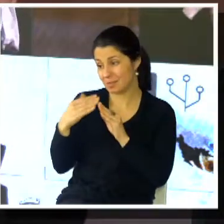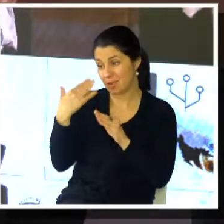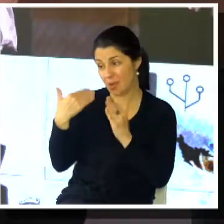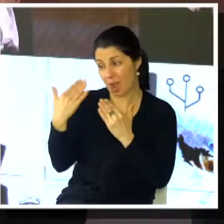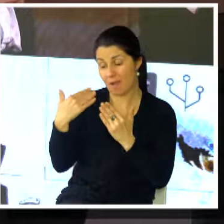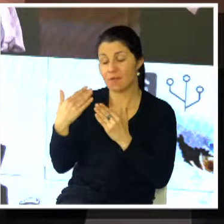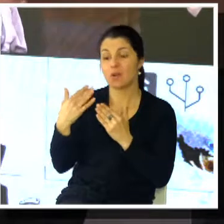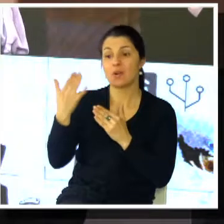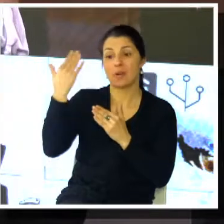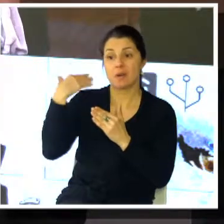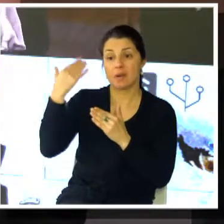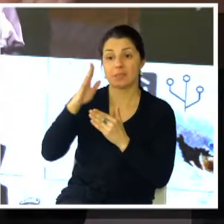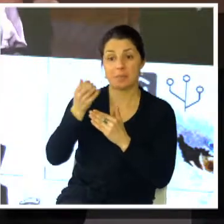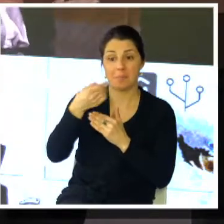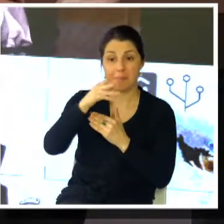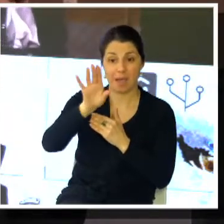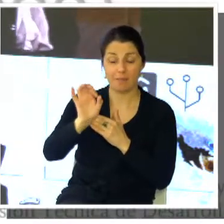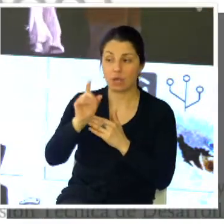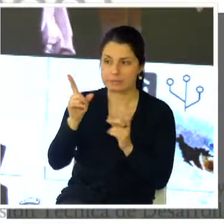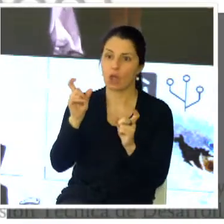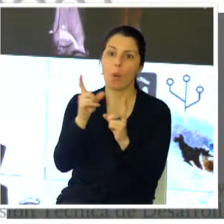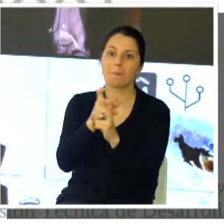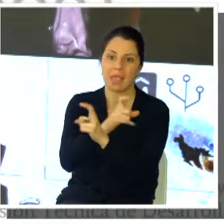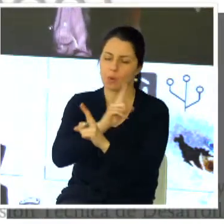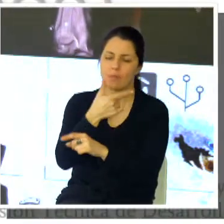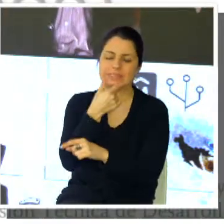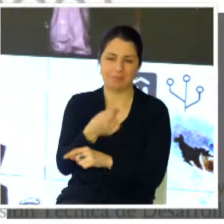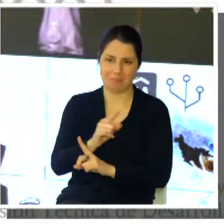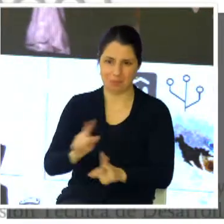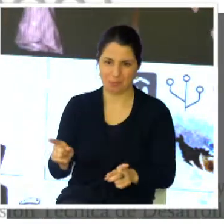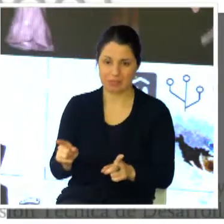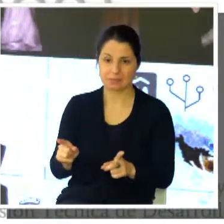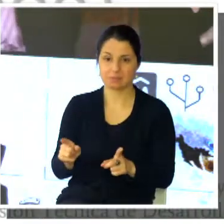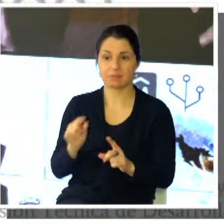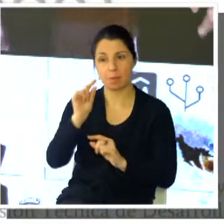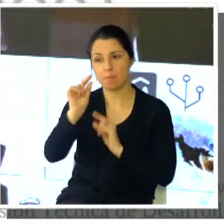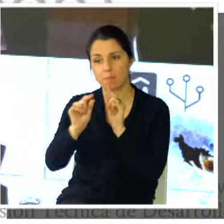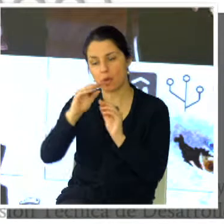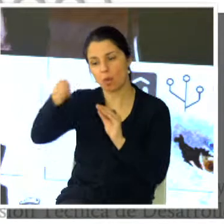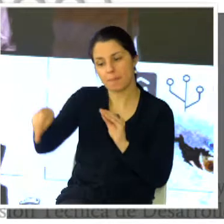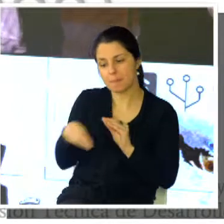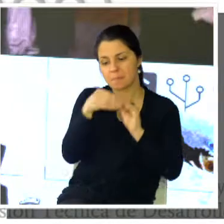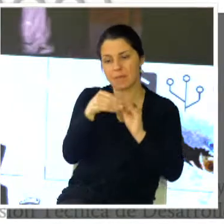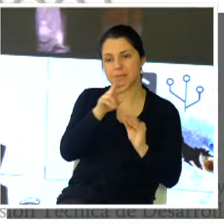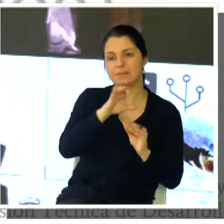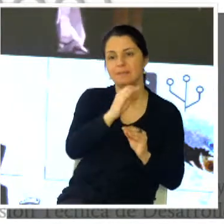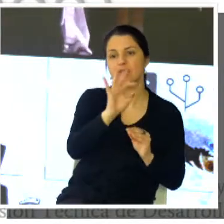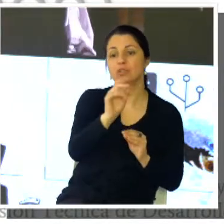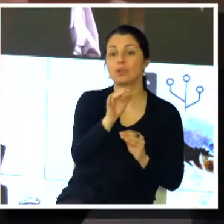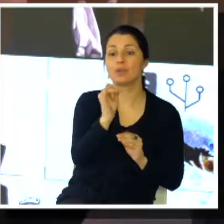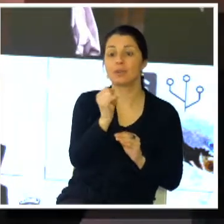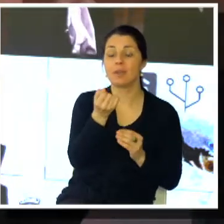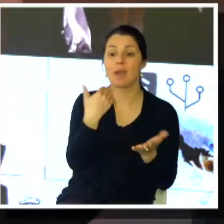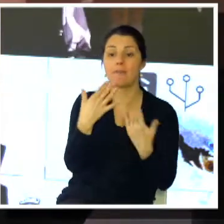bloque de plataformas, es compleja, no es simple, y un poco complementando con lo que Vittorio comentaba, hay